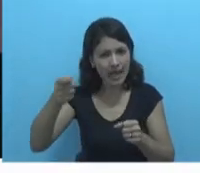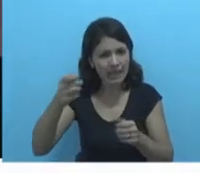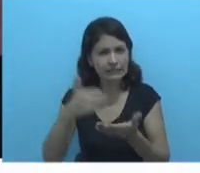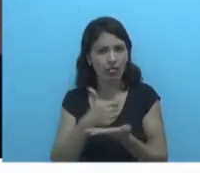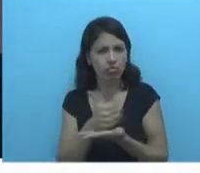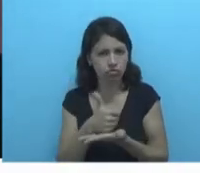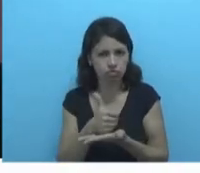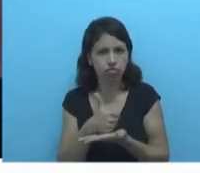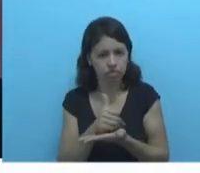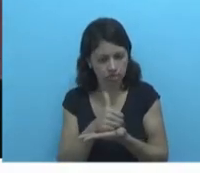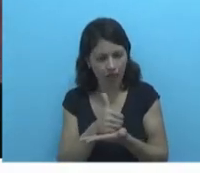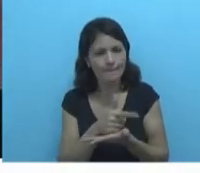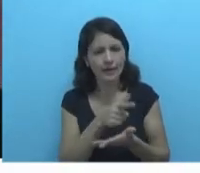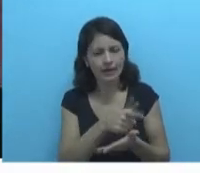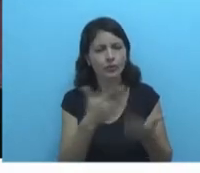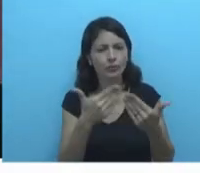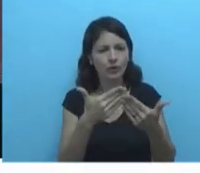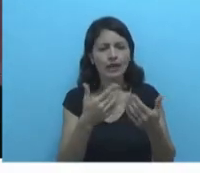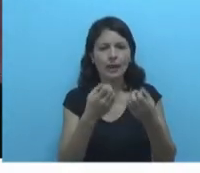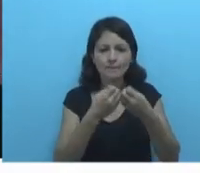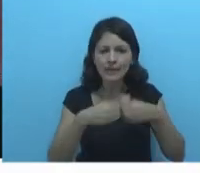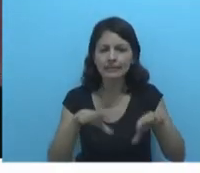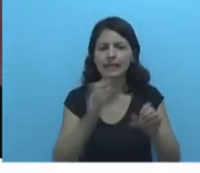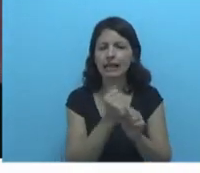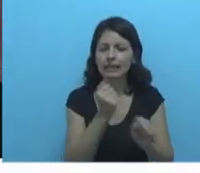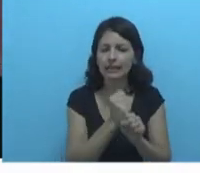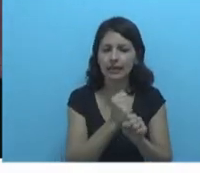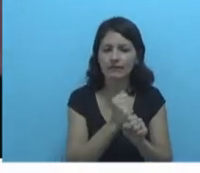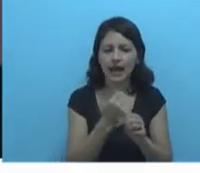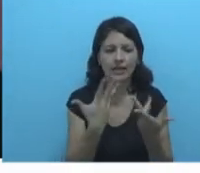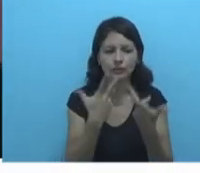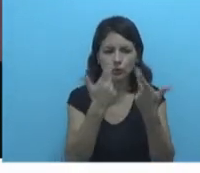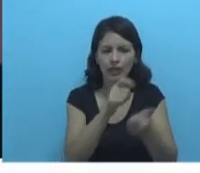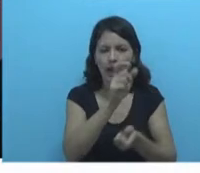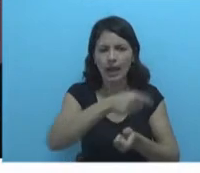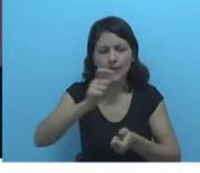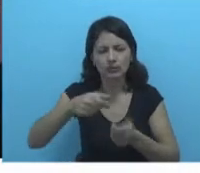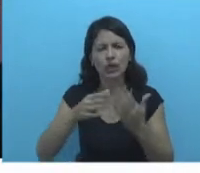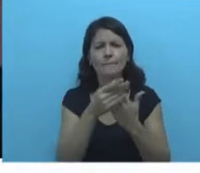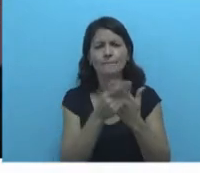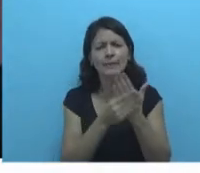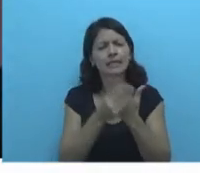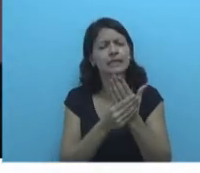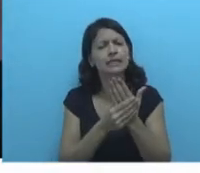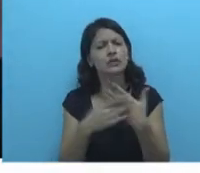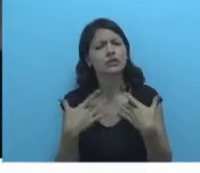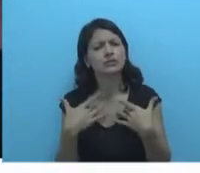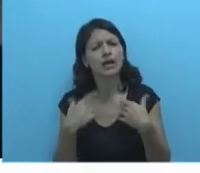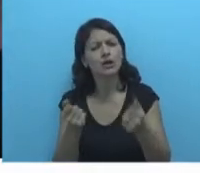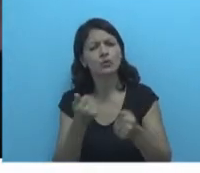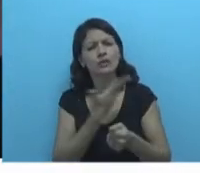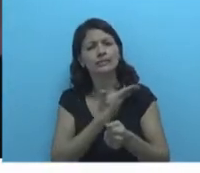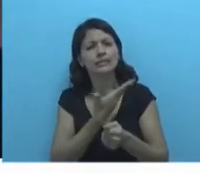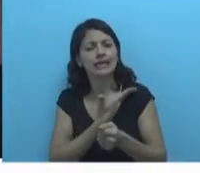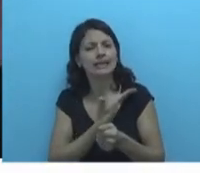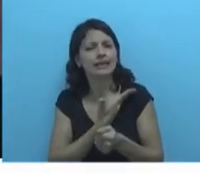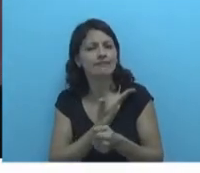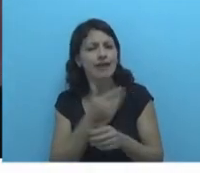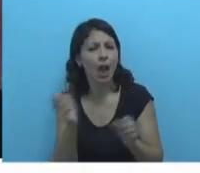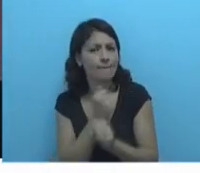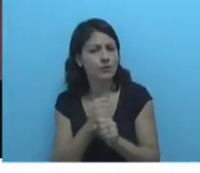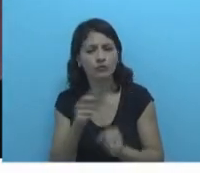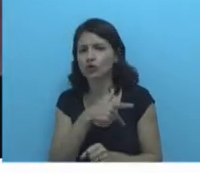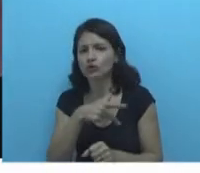generador de oxígeno ante una emergencia extrema. Agregó, el Ministerio de Salud de Santa Fe no lo aprobó y no lo podemos poner en